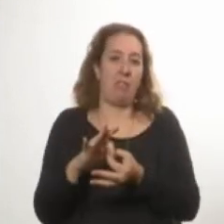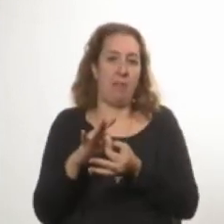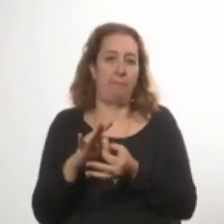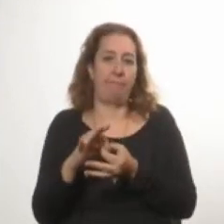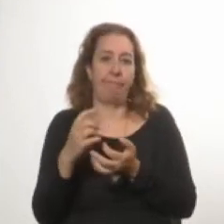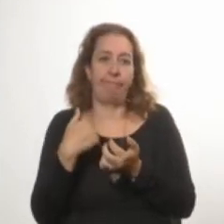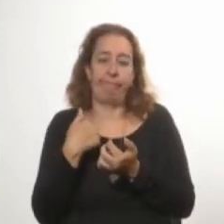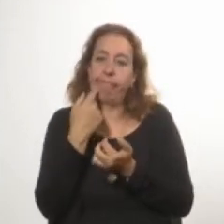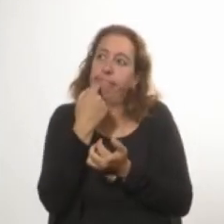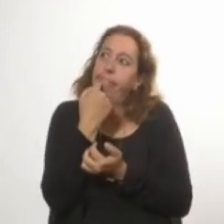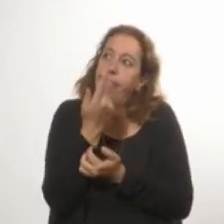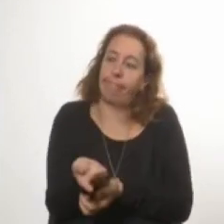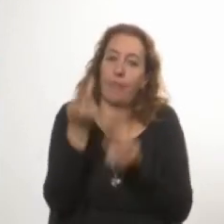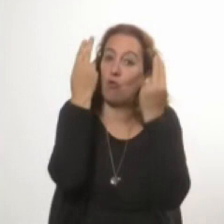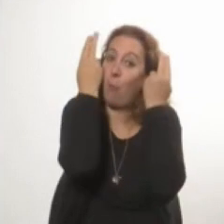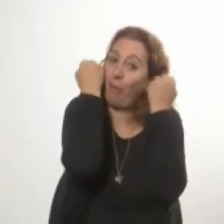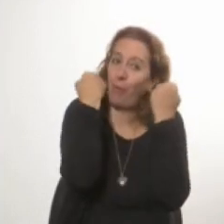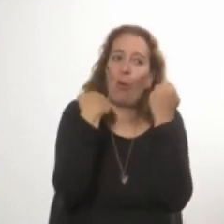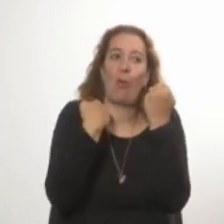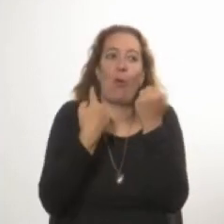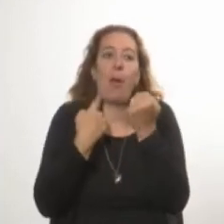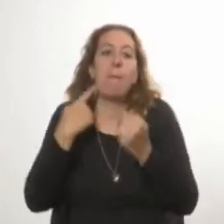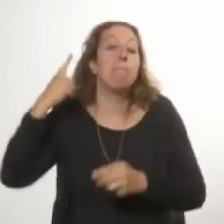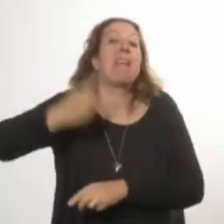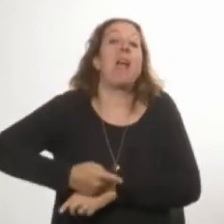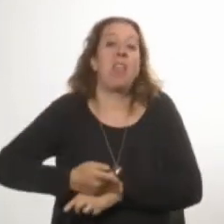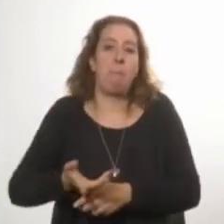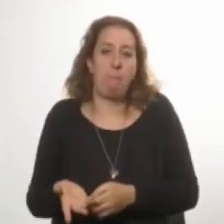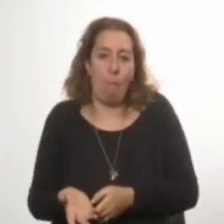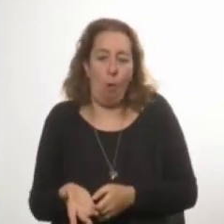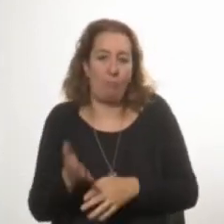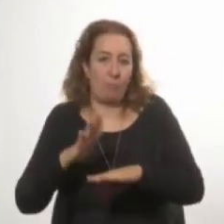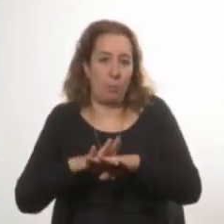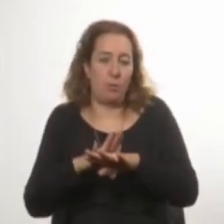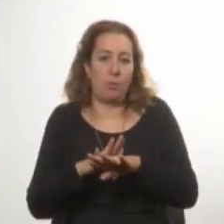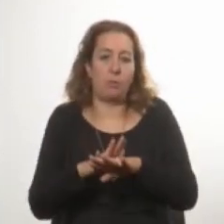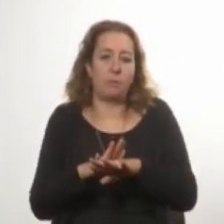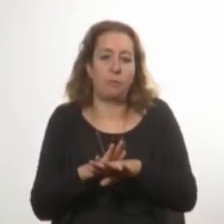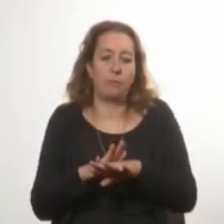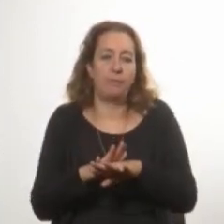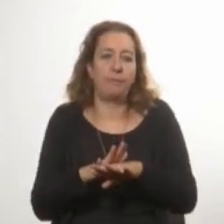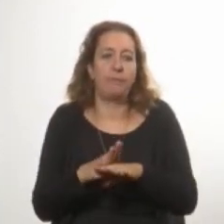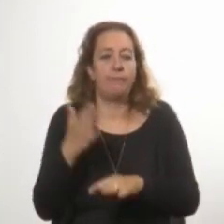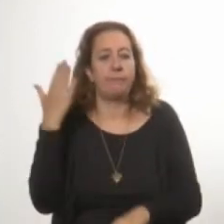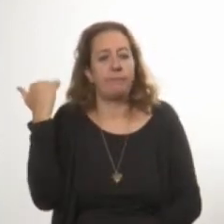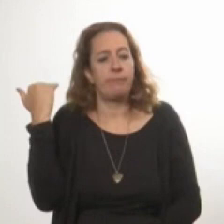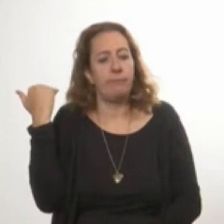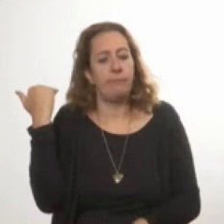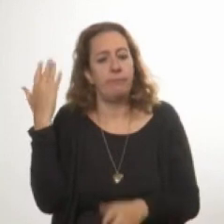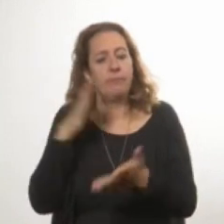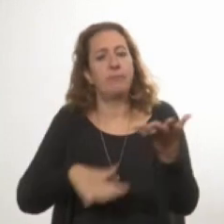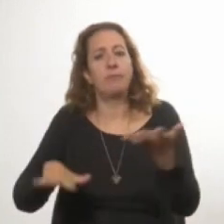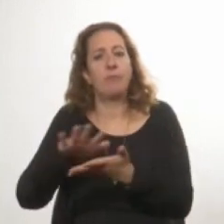yo diría sometidos a lo que se ha dado en llamar los imperialismos del momento. En aquellas